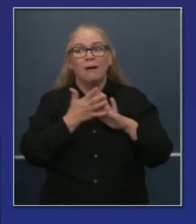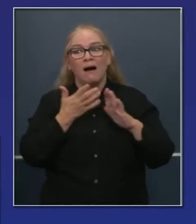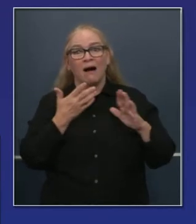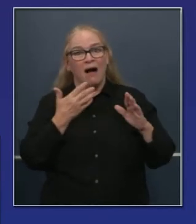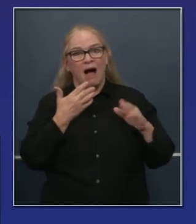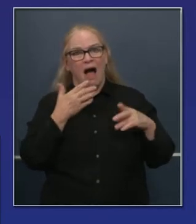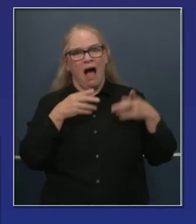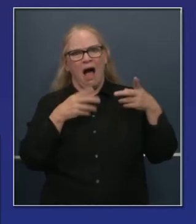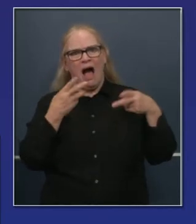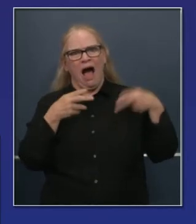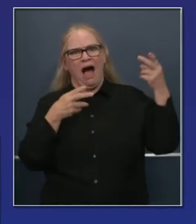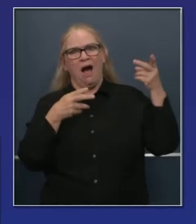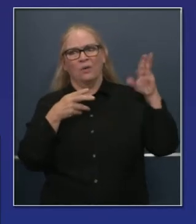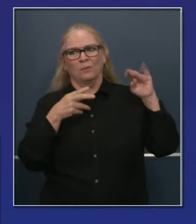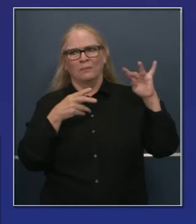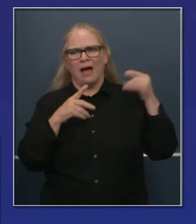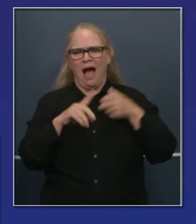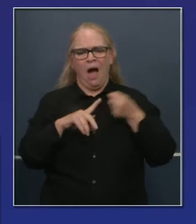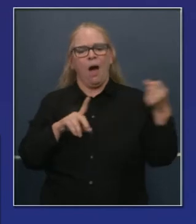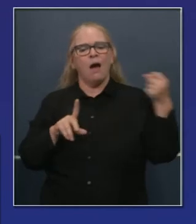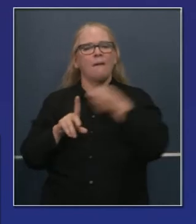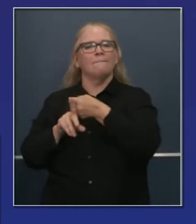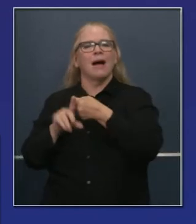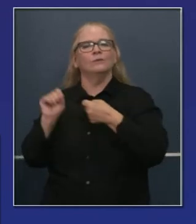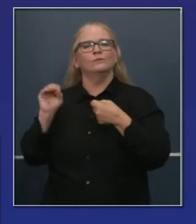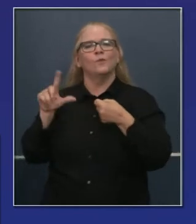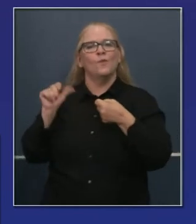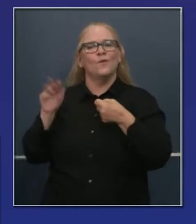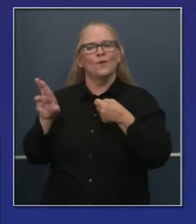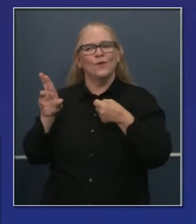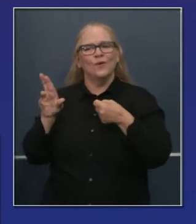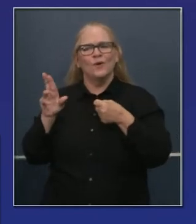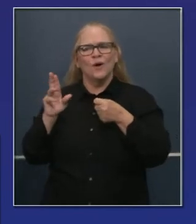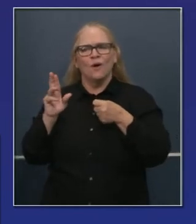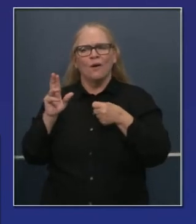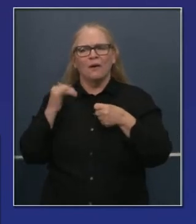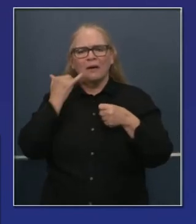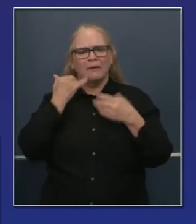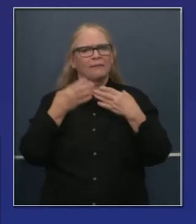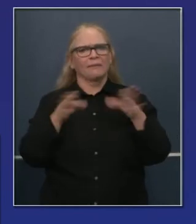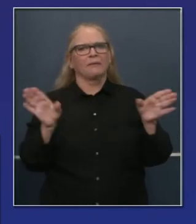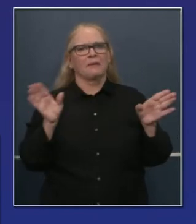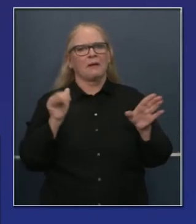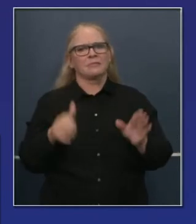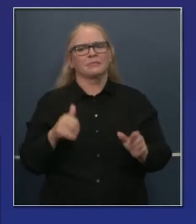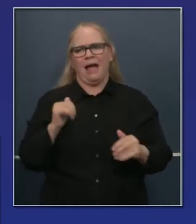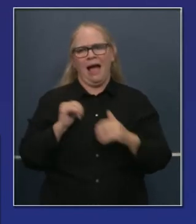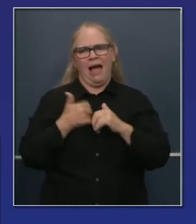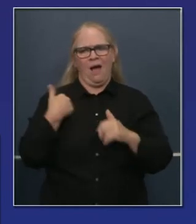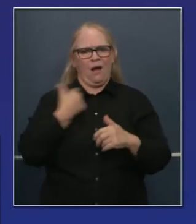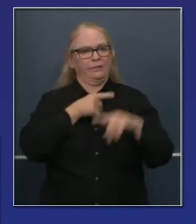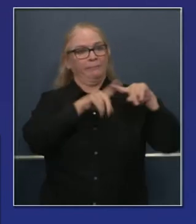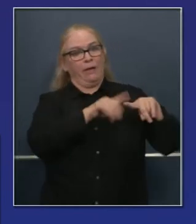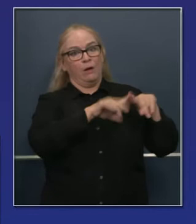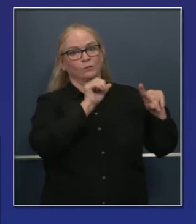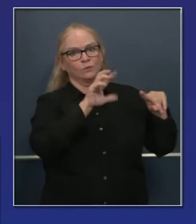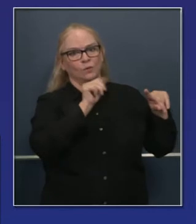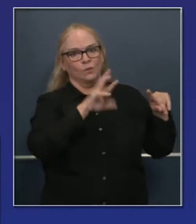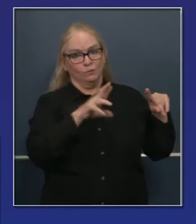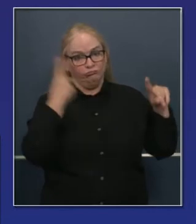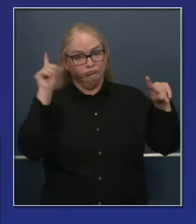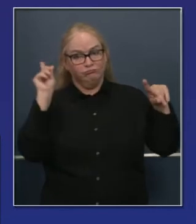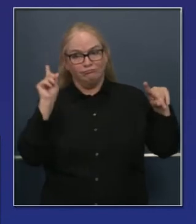una mayor humedad y el impacto que esto tiene en la energía solar lo que esto significa en cuanto a nuestra mezcla de portfolio de energía